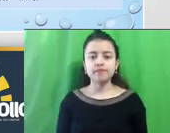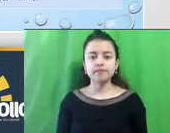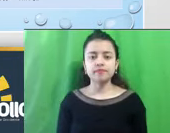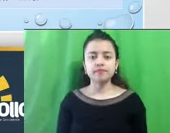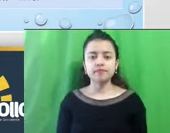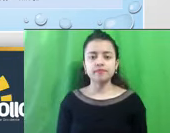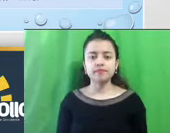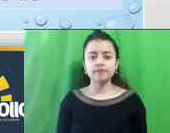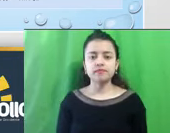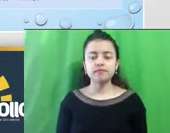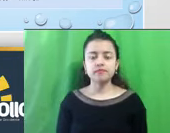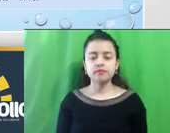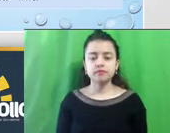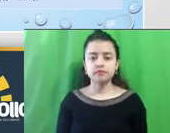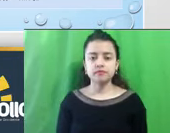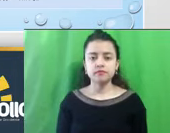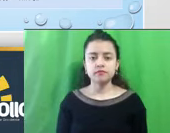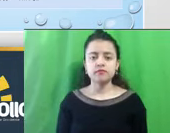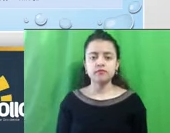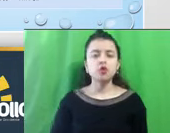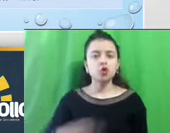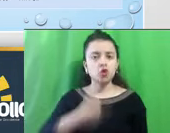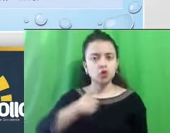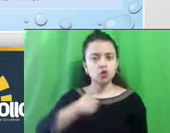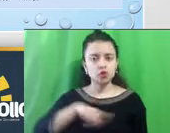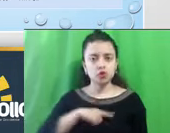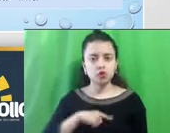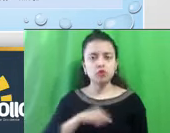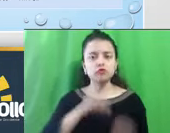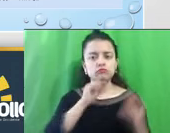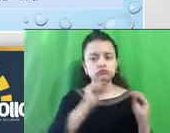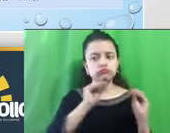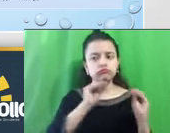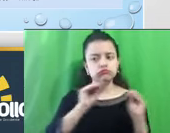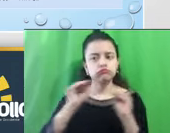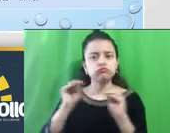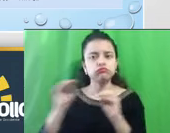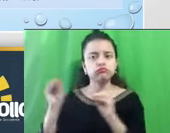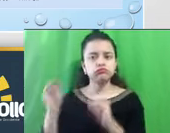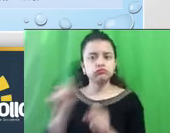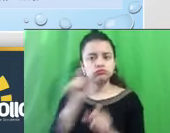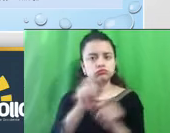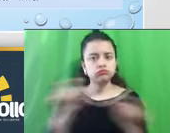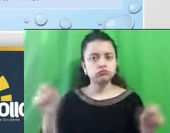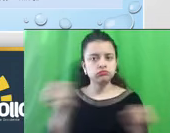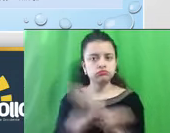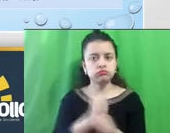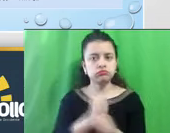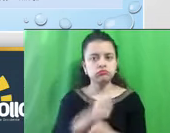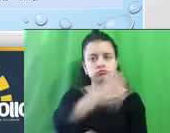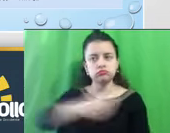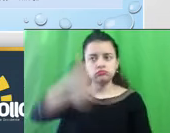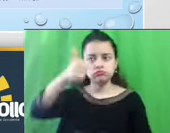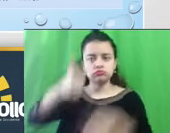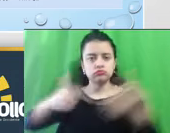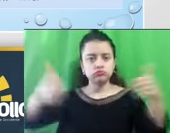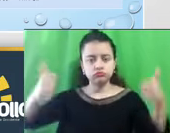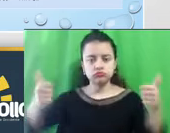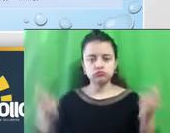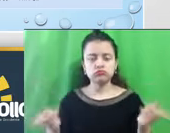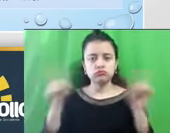jurídica brinda diferentes capacitaciones a nuestros funcionarios, a nuestros directivos, buscando siempre blindar de forma jurídica a la